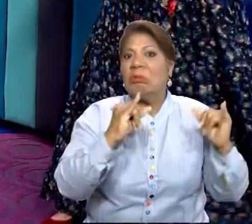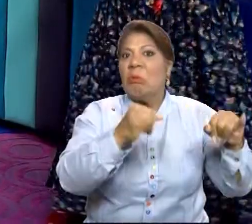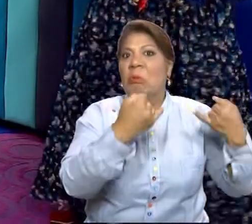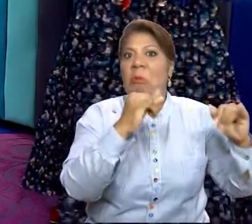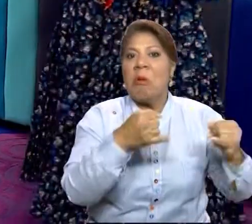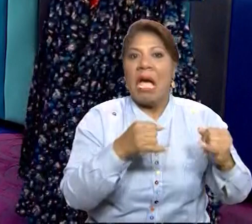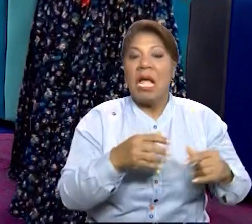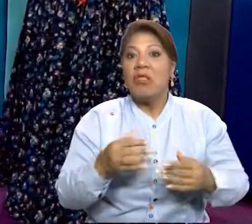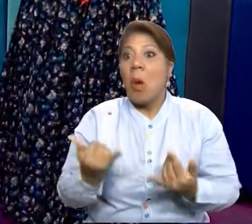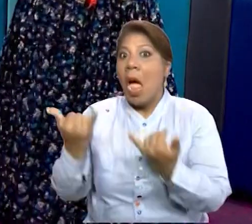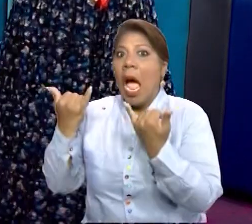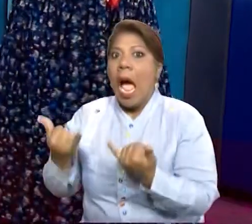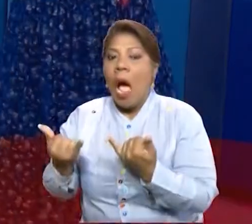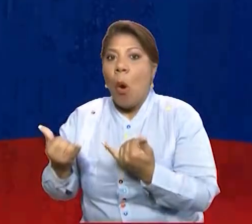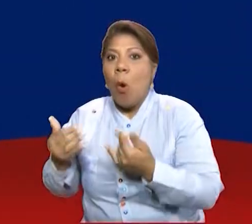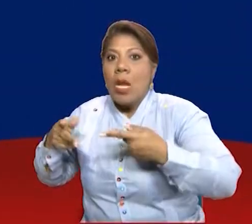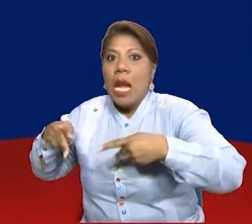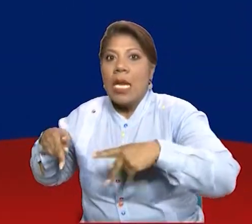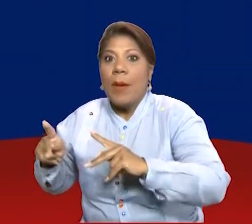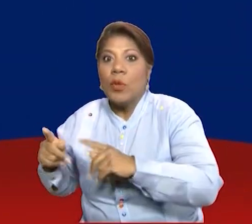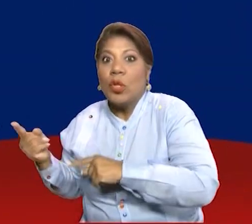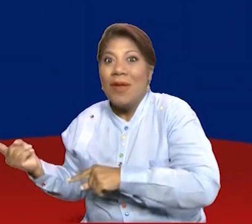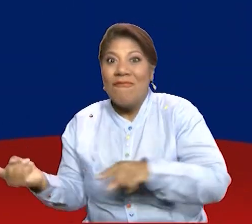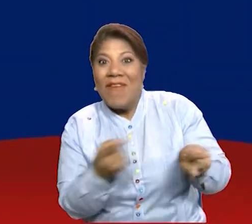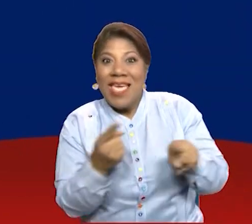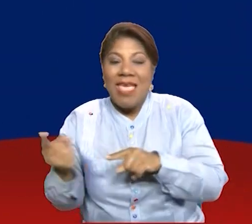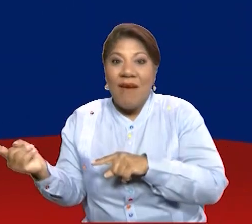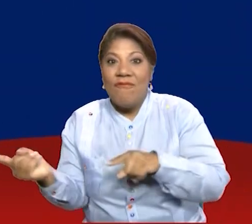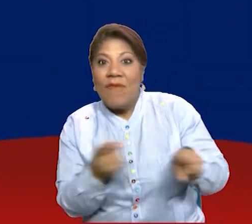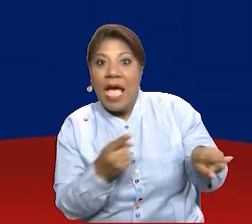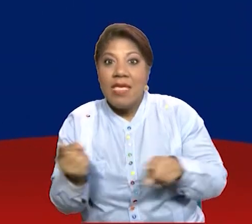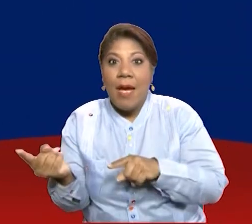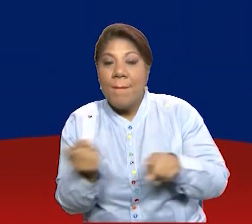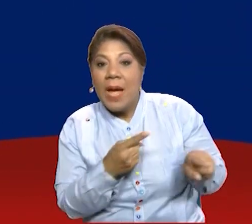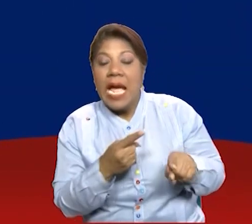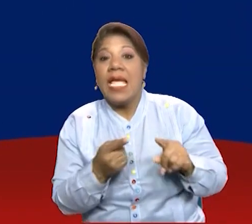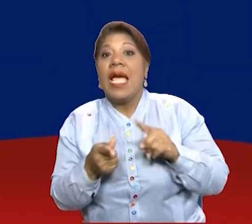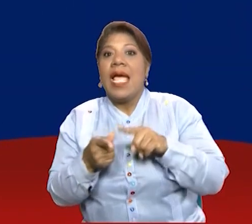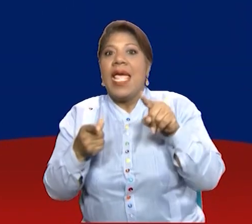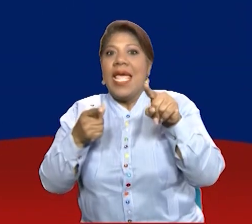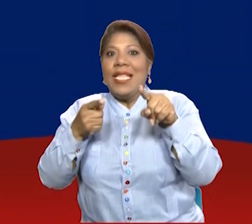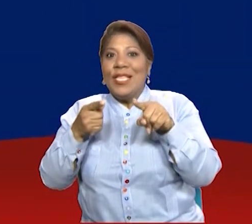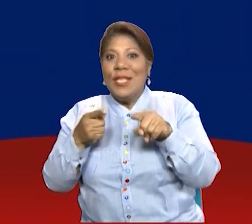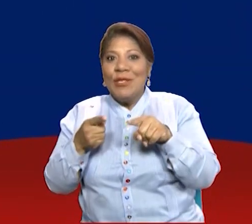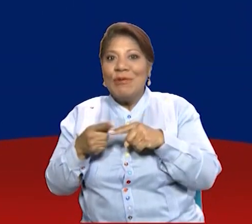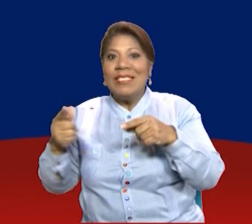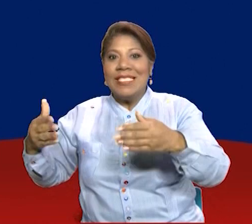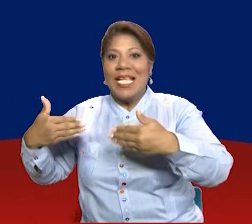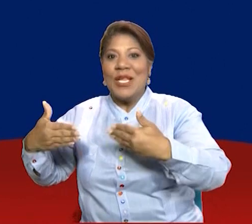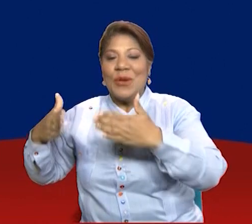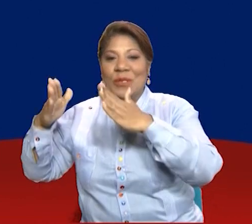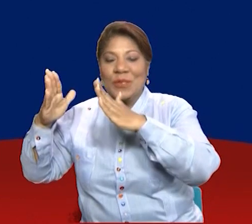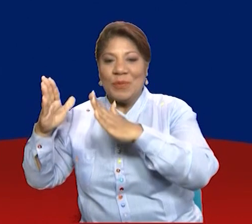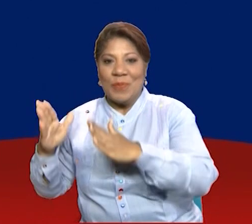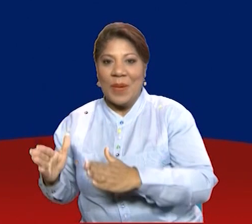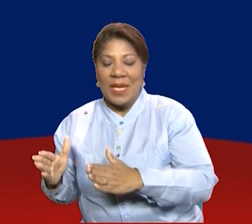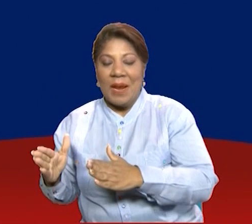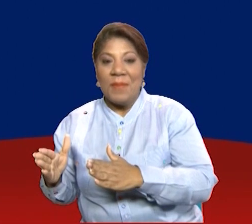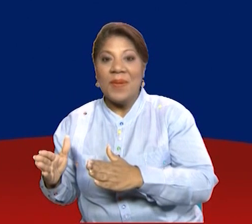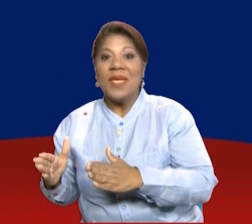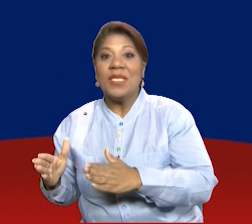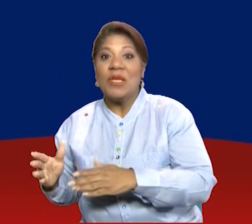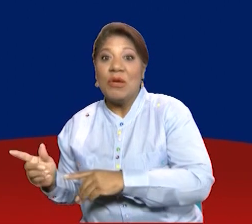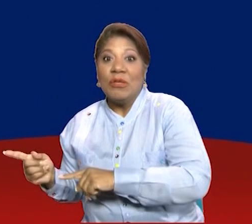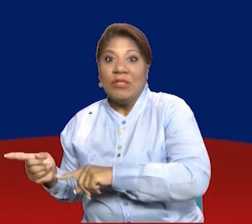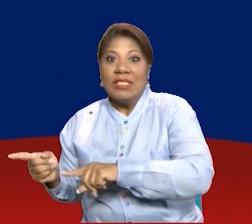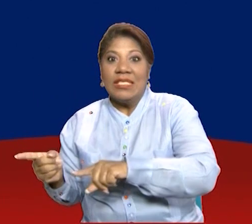esta oportunidad de que ellos están entretenidos. Vamos, vamos, es nuestro gran momento. Así es.